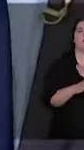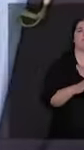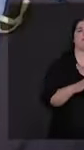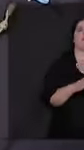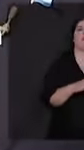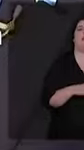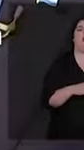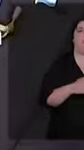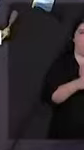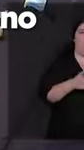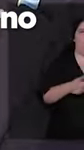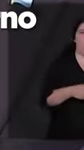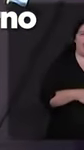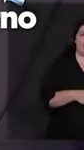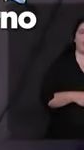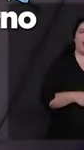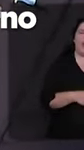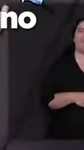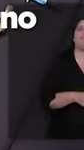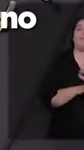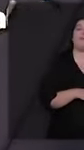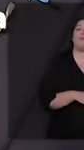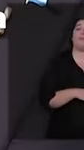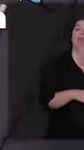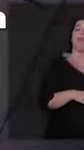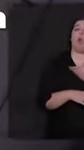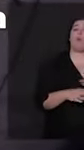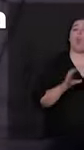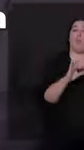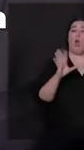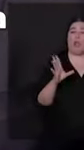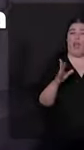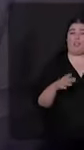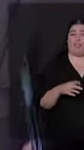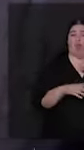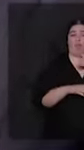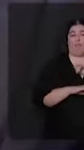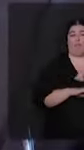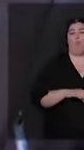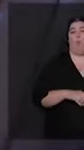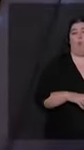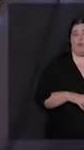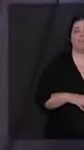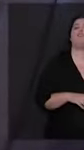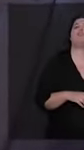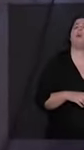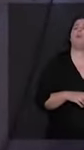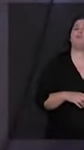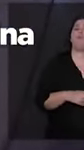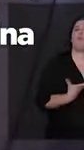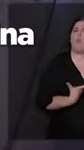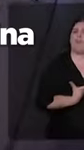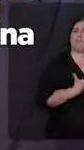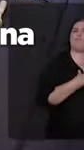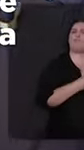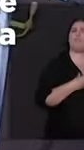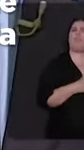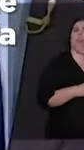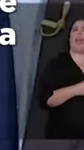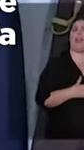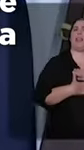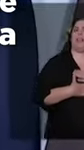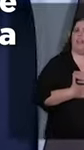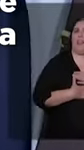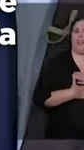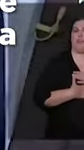juntas que arrancar el primer gobierno democrático y la condena represores son parte del patrimonio que a Argentina